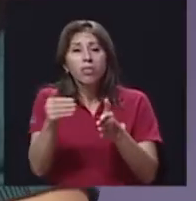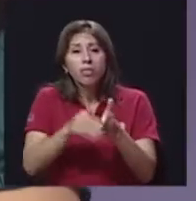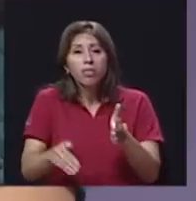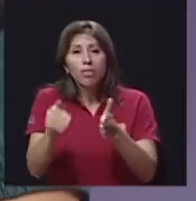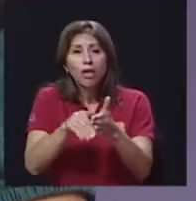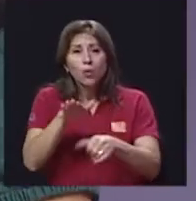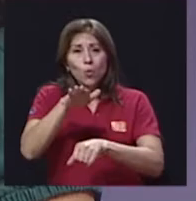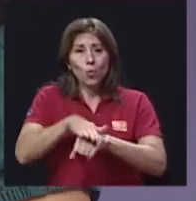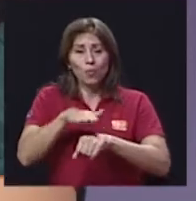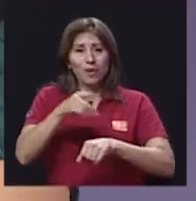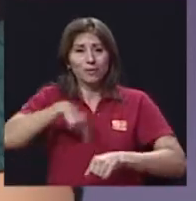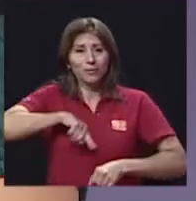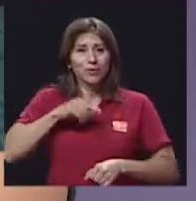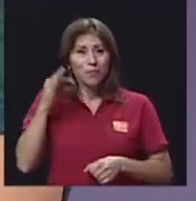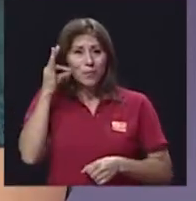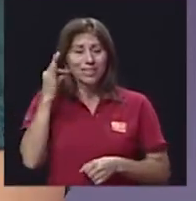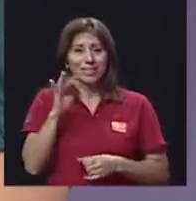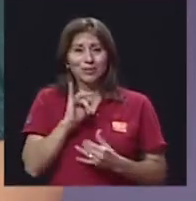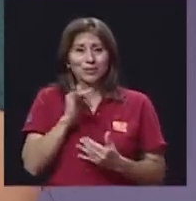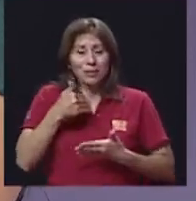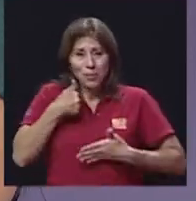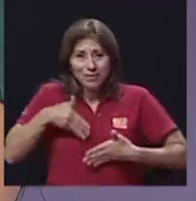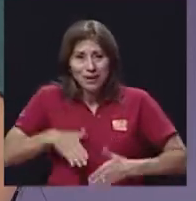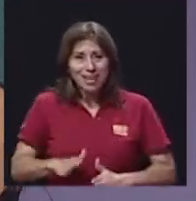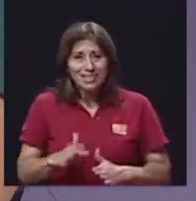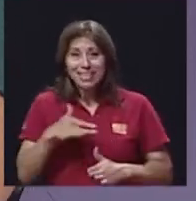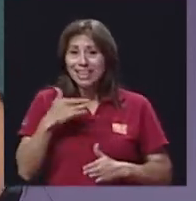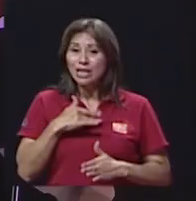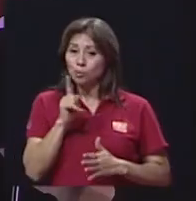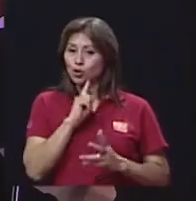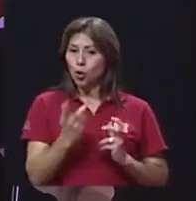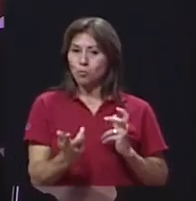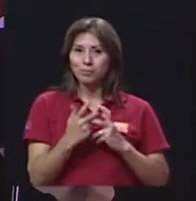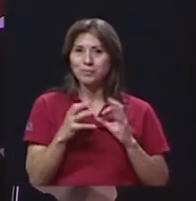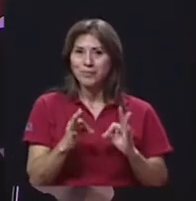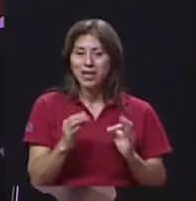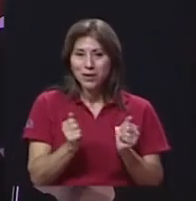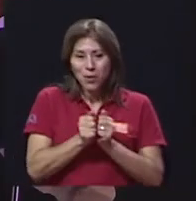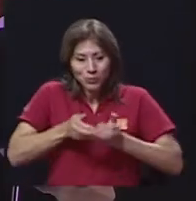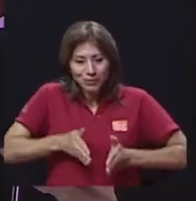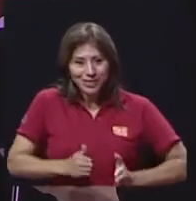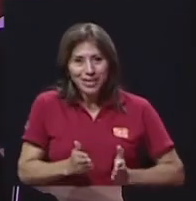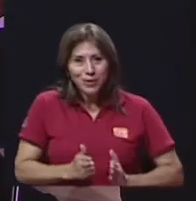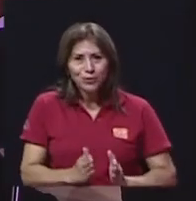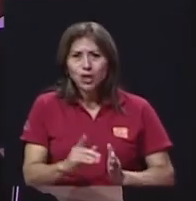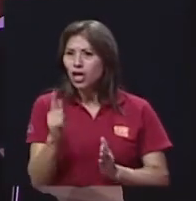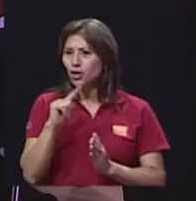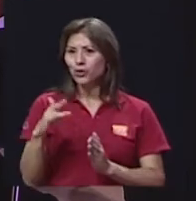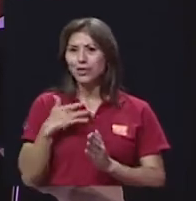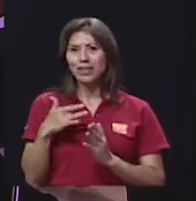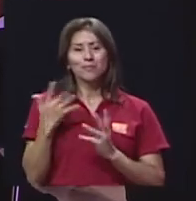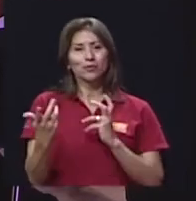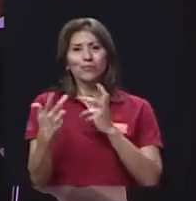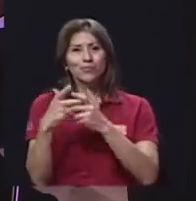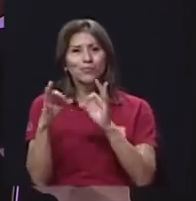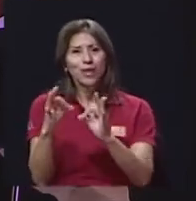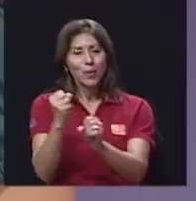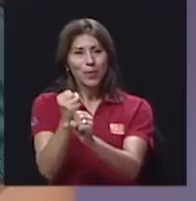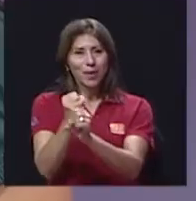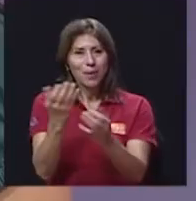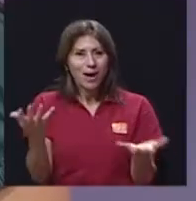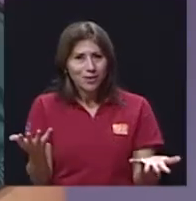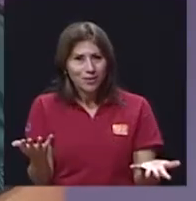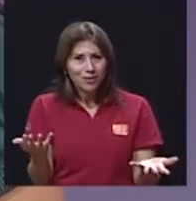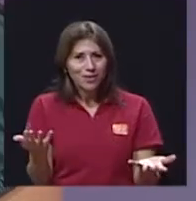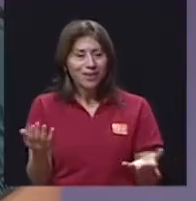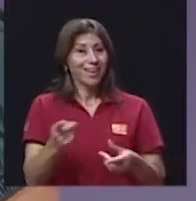mujeres que somos mamás porque sentimos que no lo quedamos bien ya los niños a las niñas a los bebés ni al ni al trabajo a la grasa